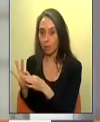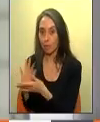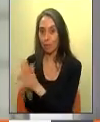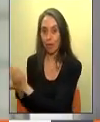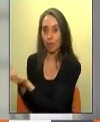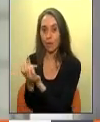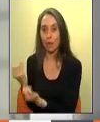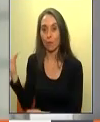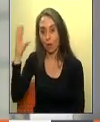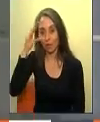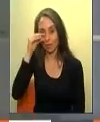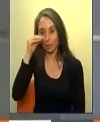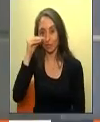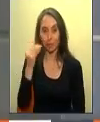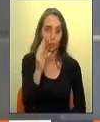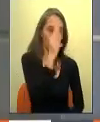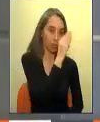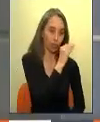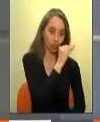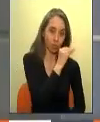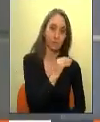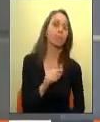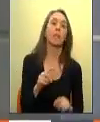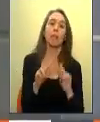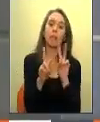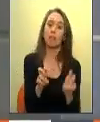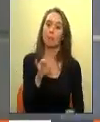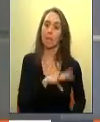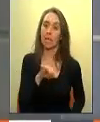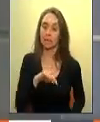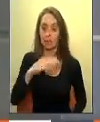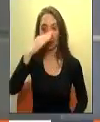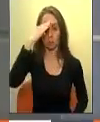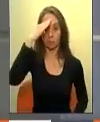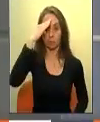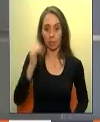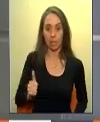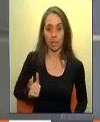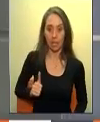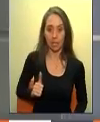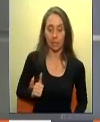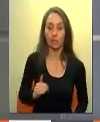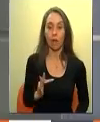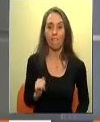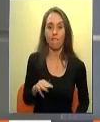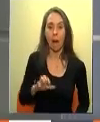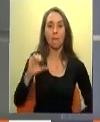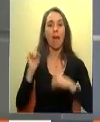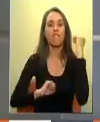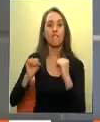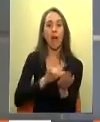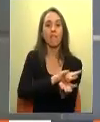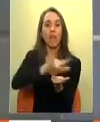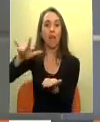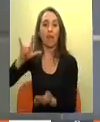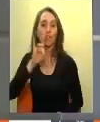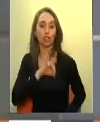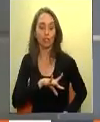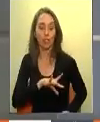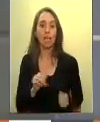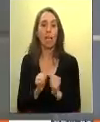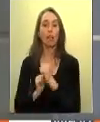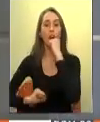Información. Buenas noches. Buenas noches. De vuelta a nuestro país, el Ejército, a través de FAMAE, la Empresa Nacional de Aeronáutica, junto a la